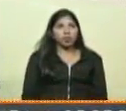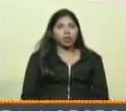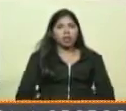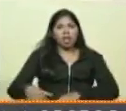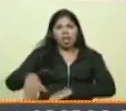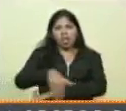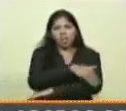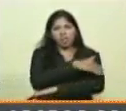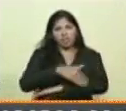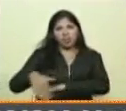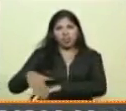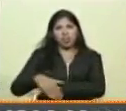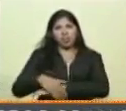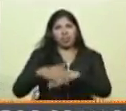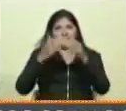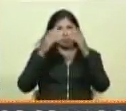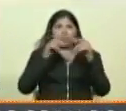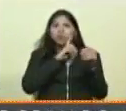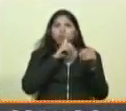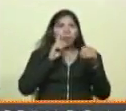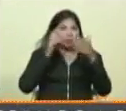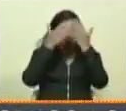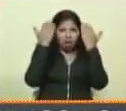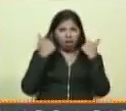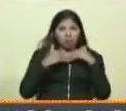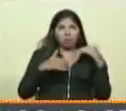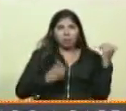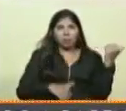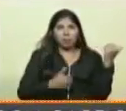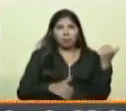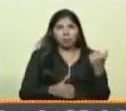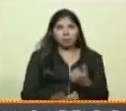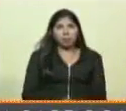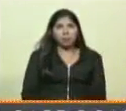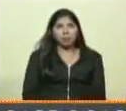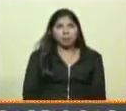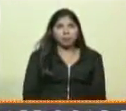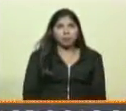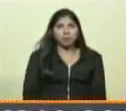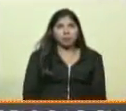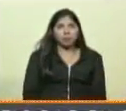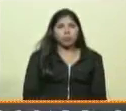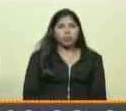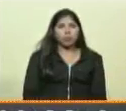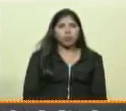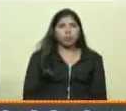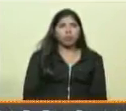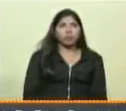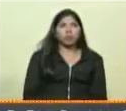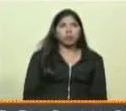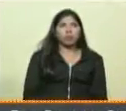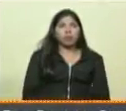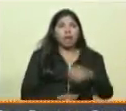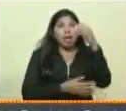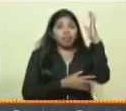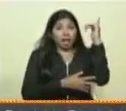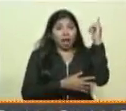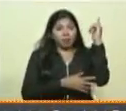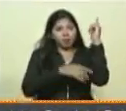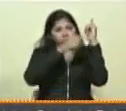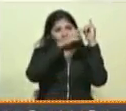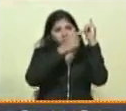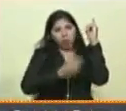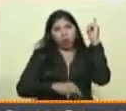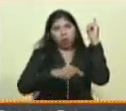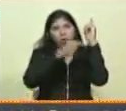Primera. ¿Ven? En el monte, vean los cables aquí sueltos. Aquí detectamos aproximadamente 2 kilómetros. Bueno, la